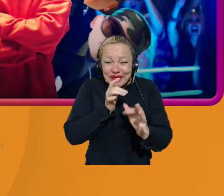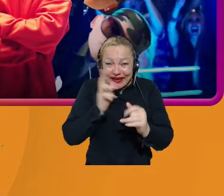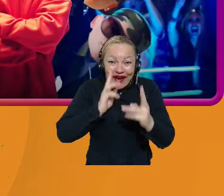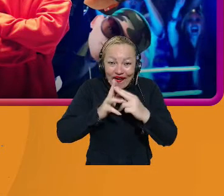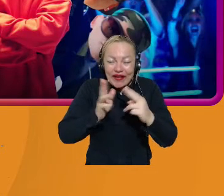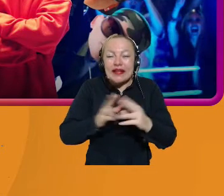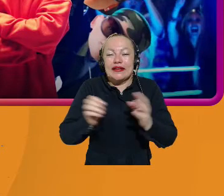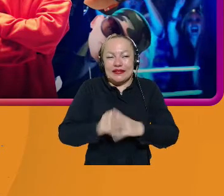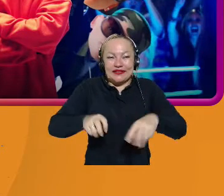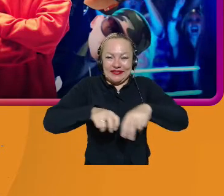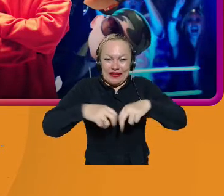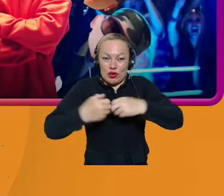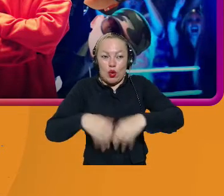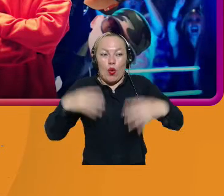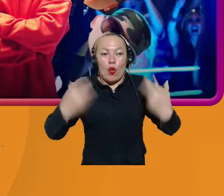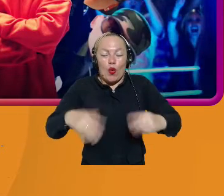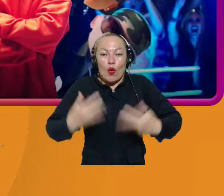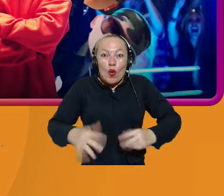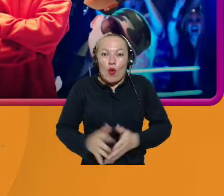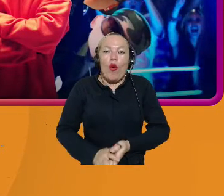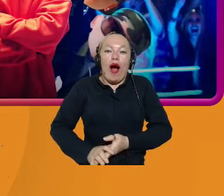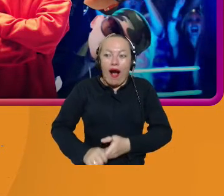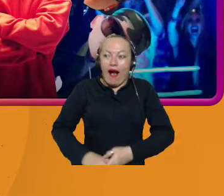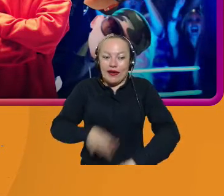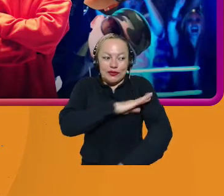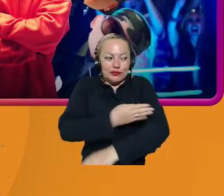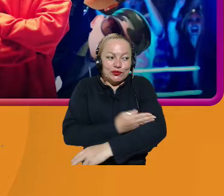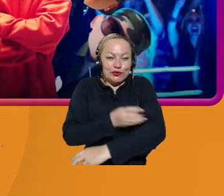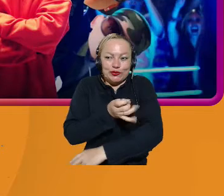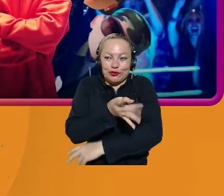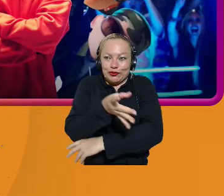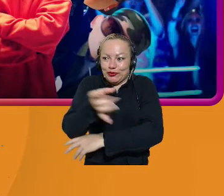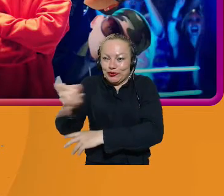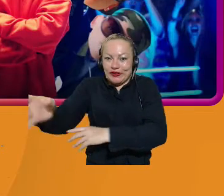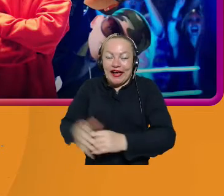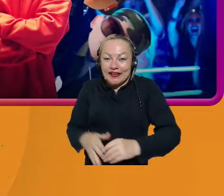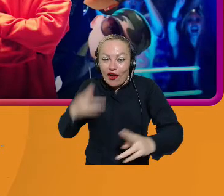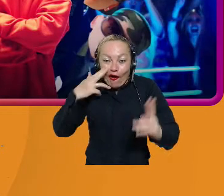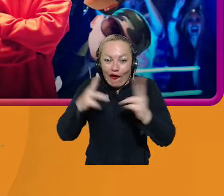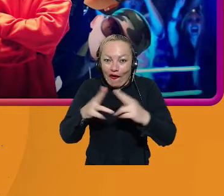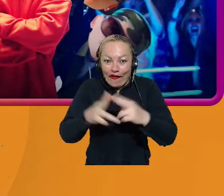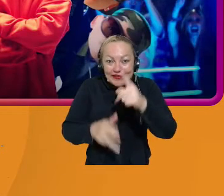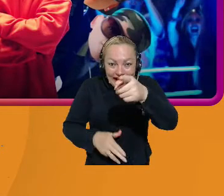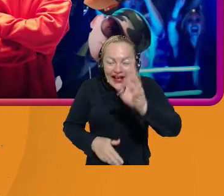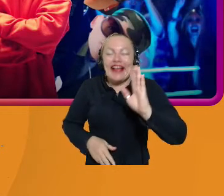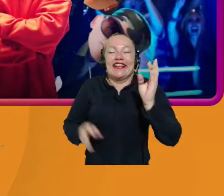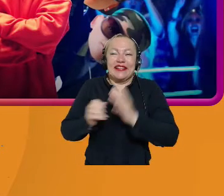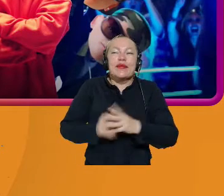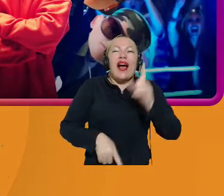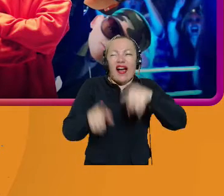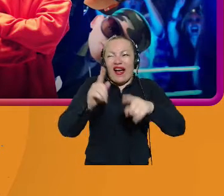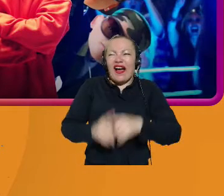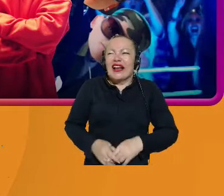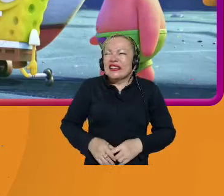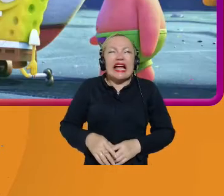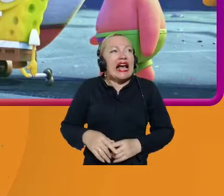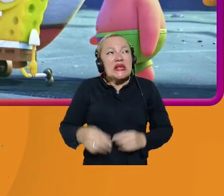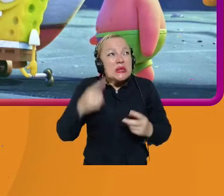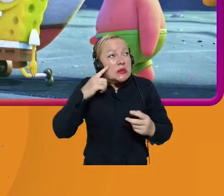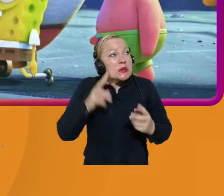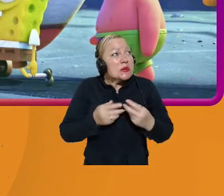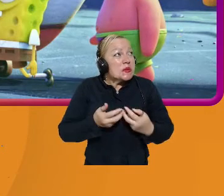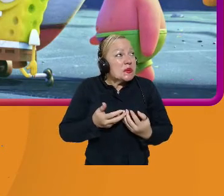el reggaetón con una fuerza que nadie puede desconocer. Nos quisiéramos hacerlo locos porque somos